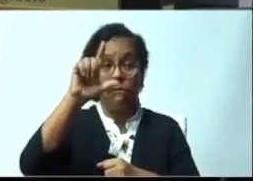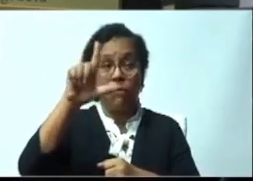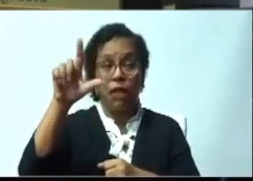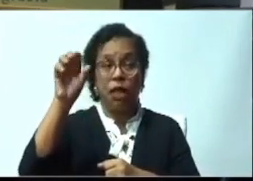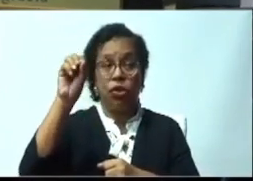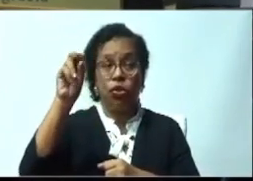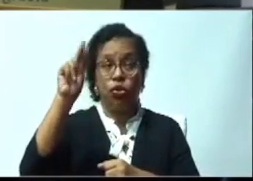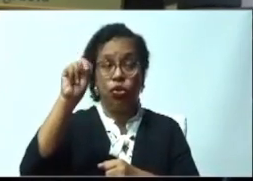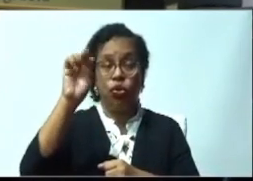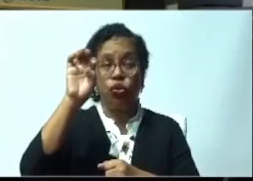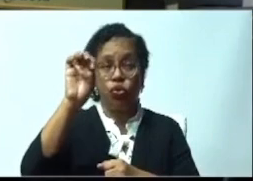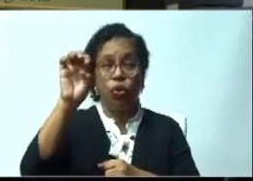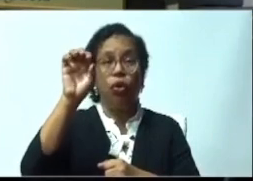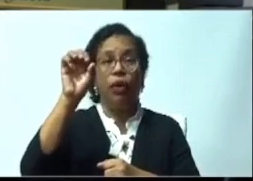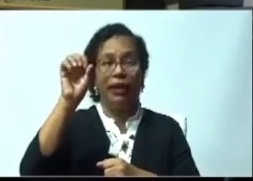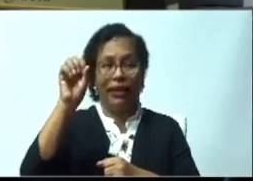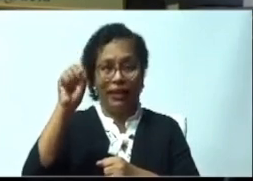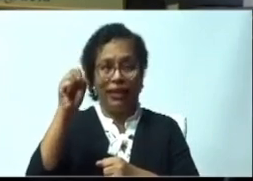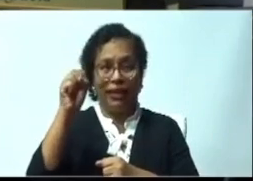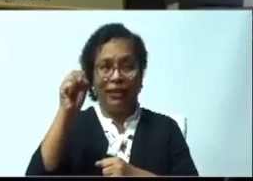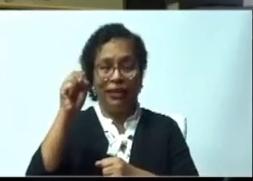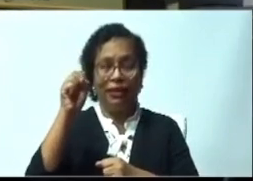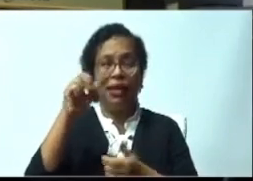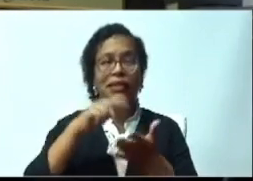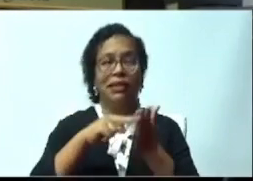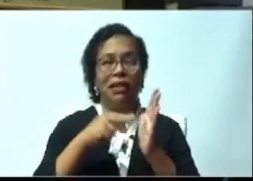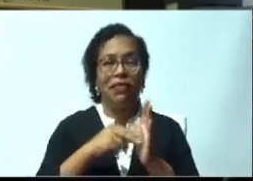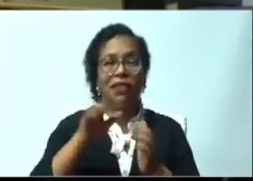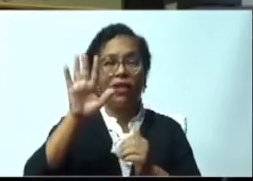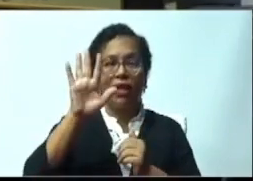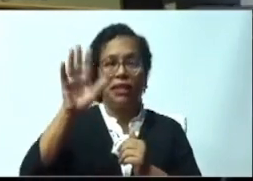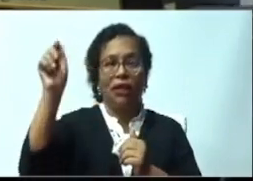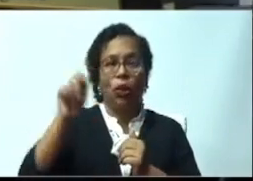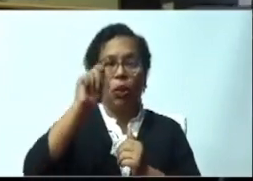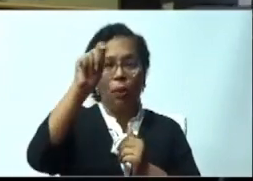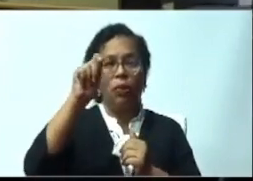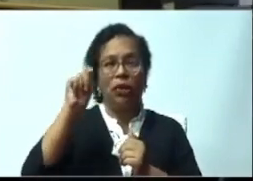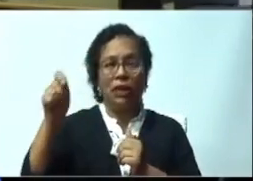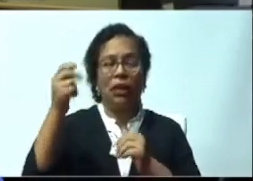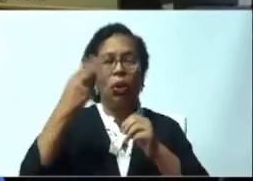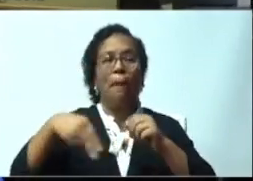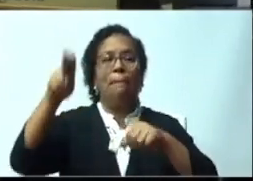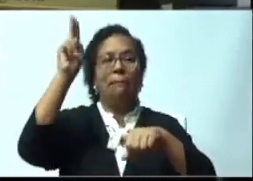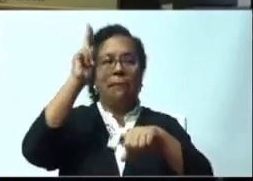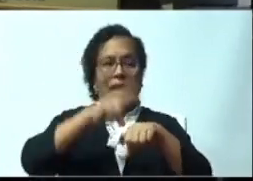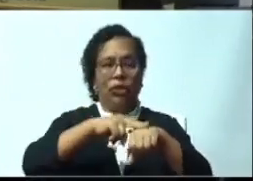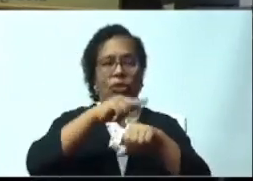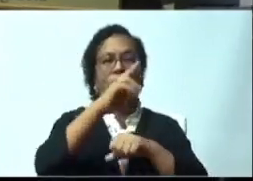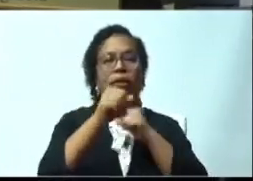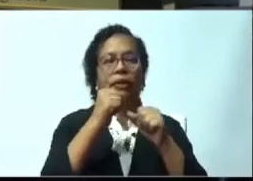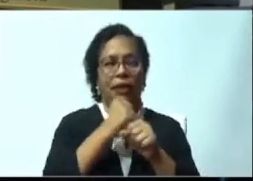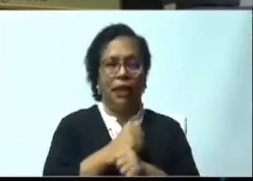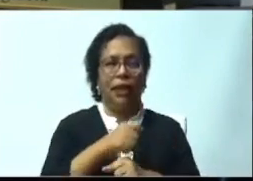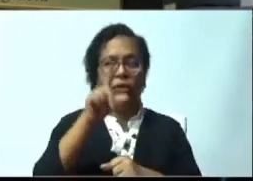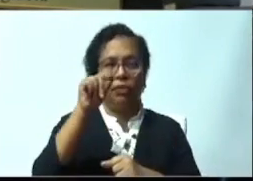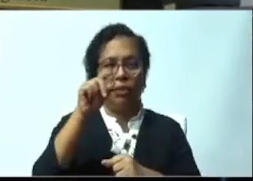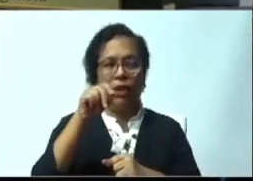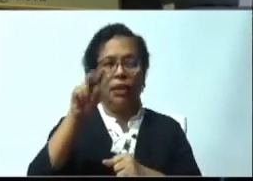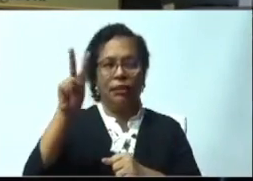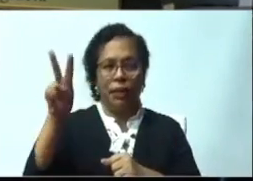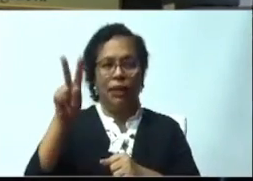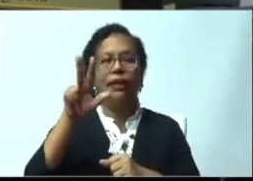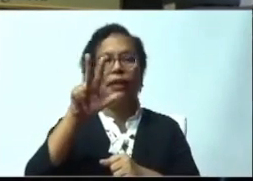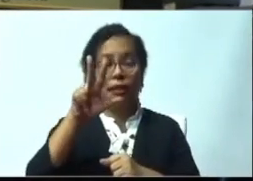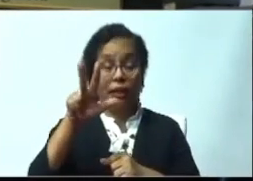alcanzando el 5% más alto que el reformulado del 2023. Si nosotros, Presidenta,